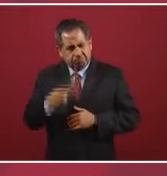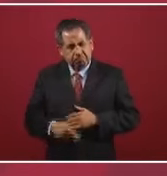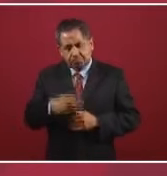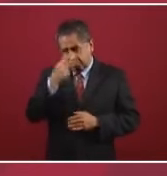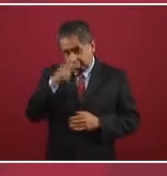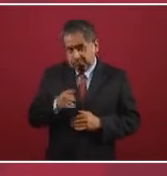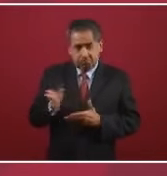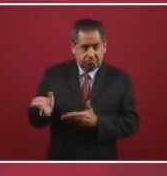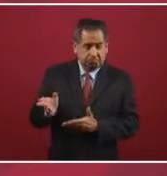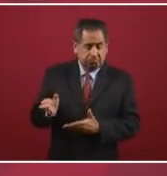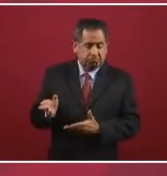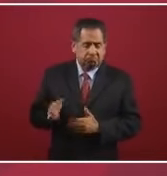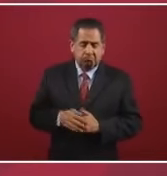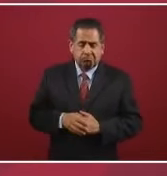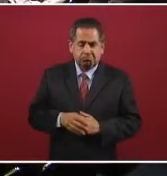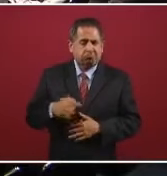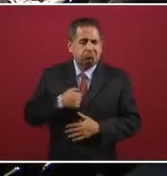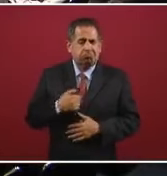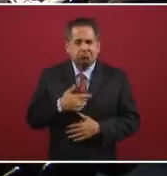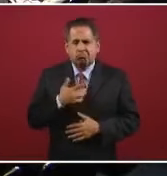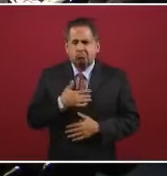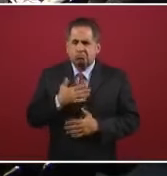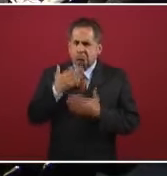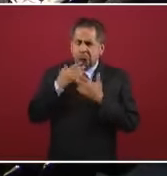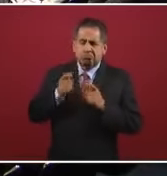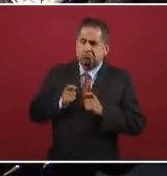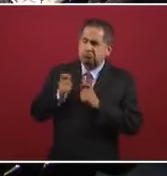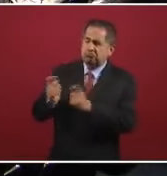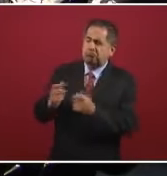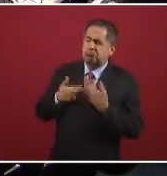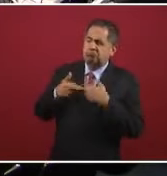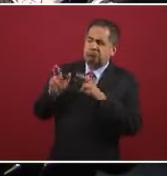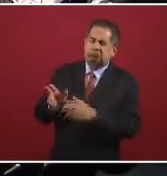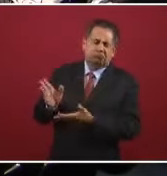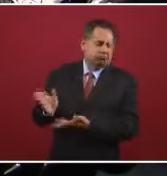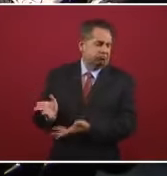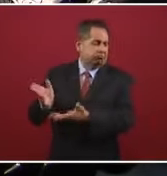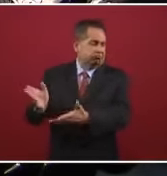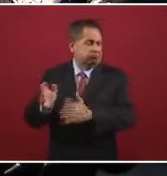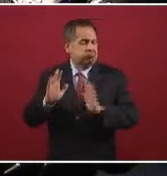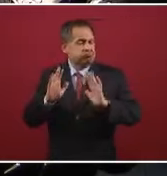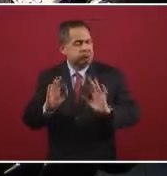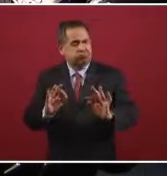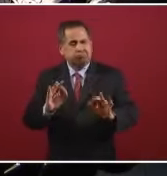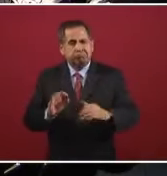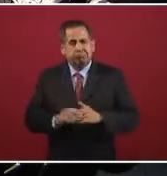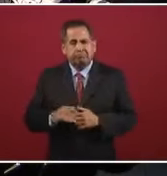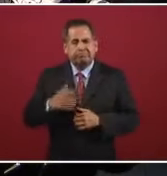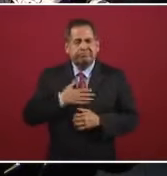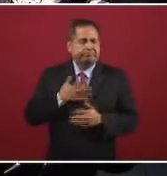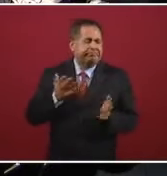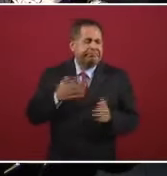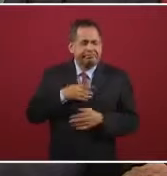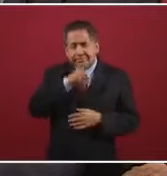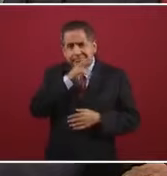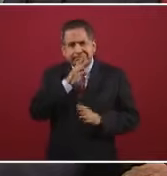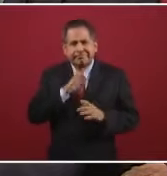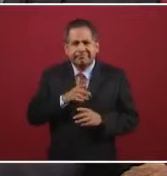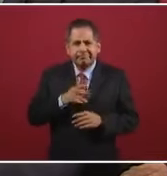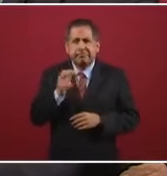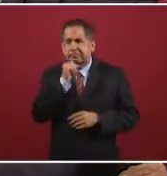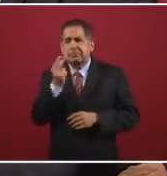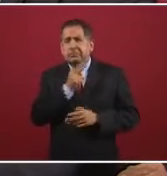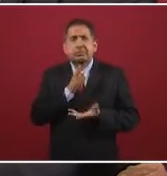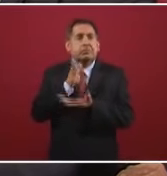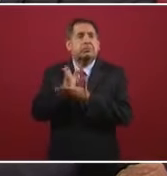Entonces, yo estoy muy bien representado, por eso no tengo